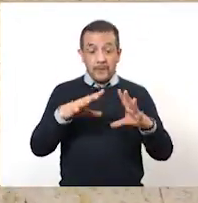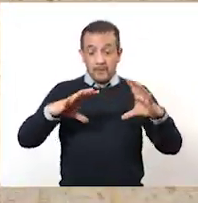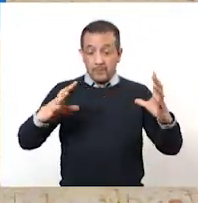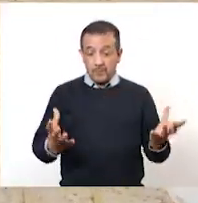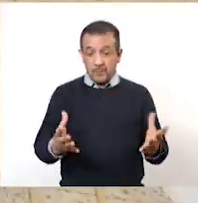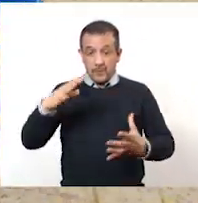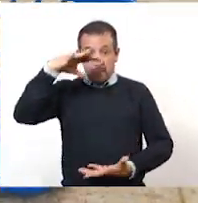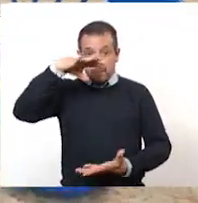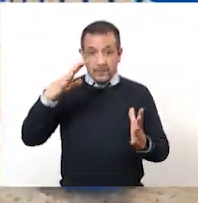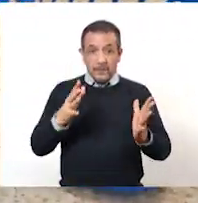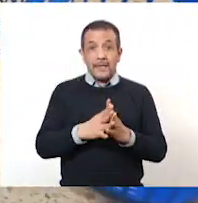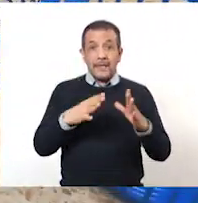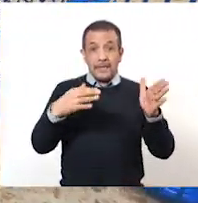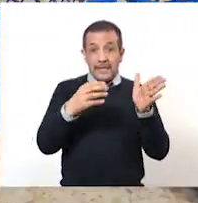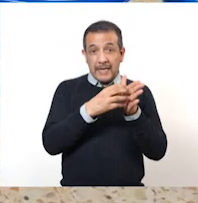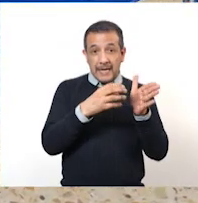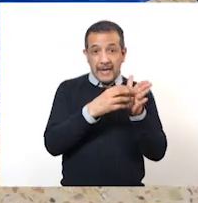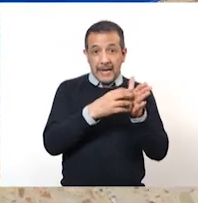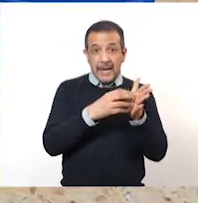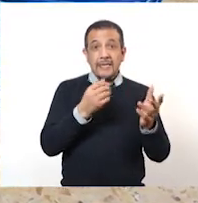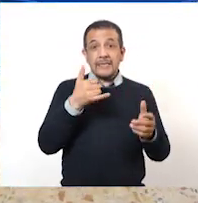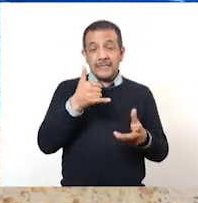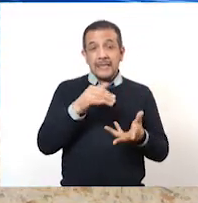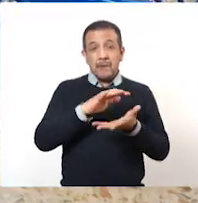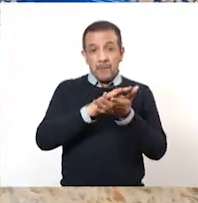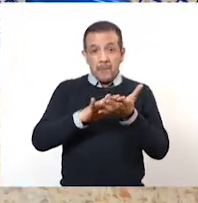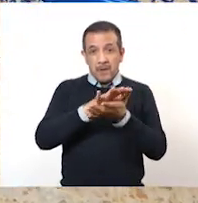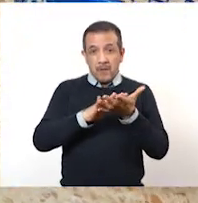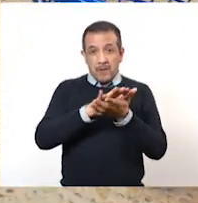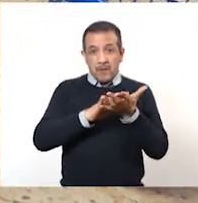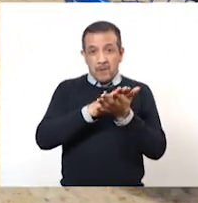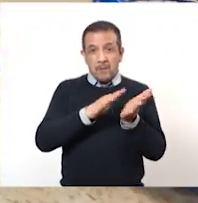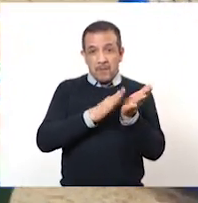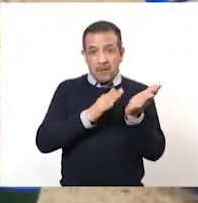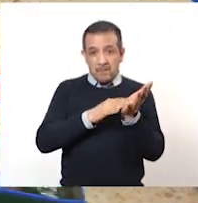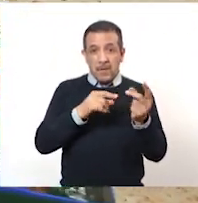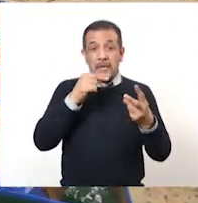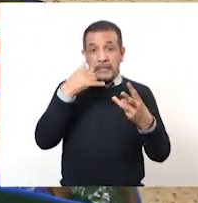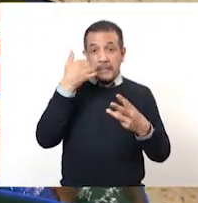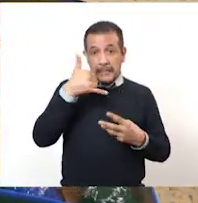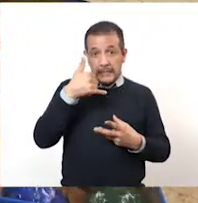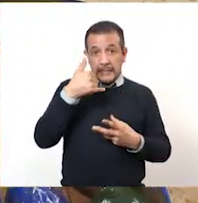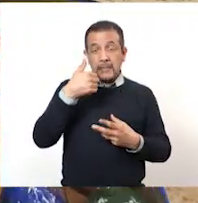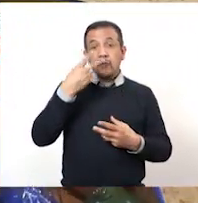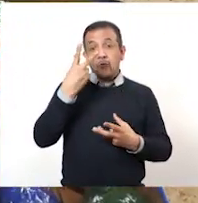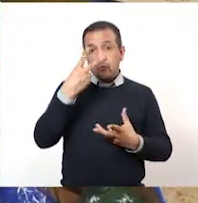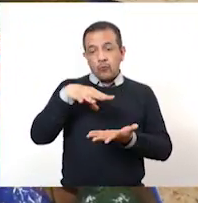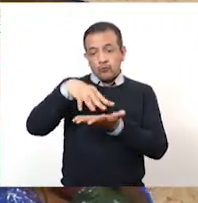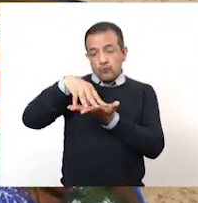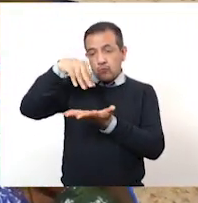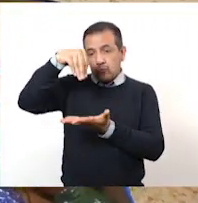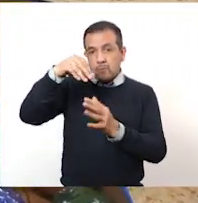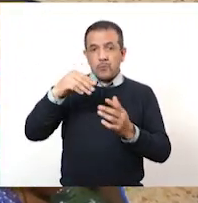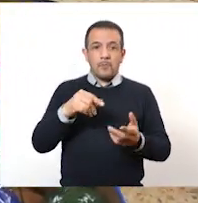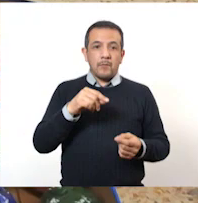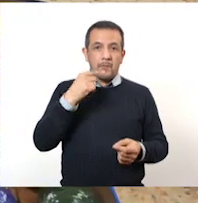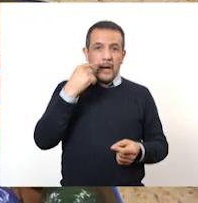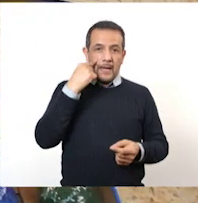ropa, cajas, pelotitas de papel y dos conos o dos cosas que te ayuden